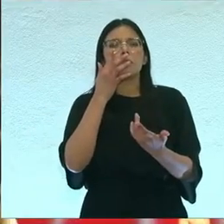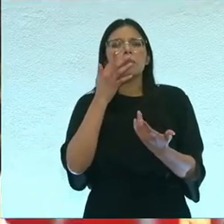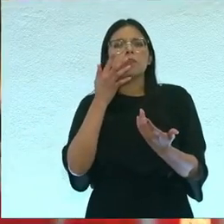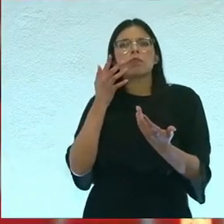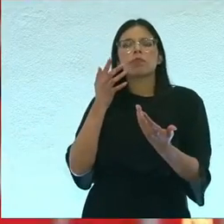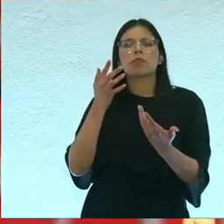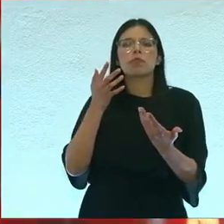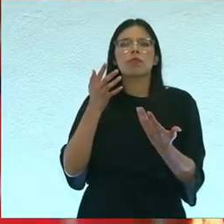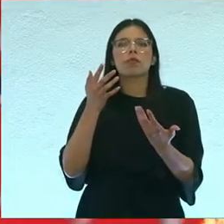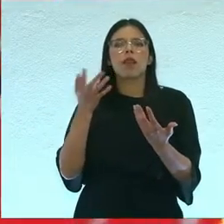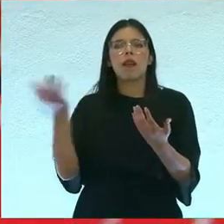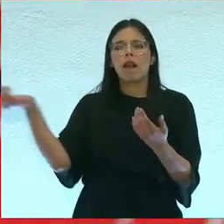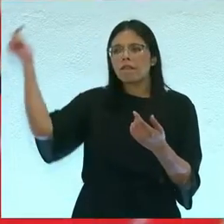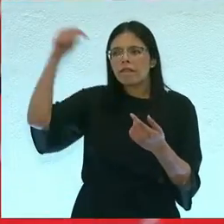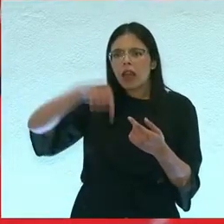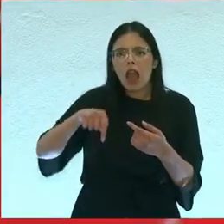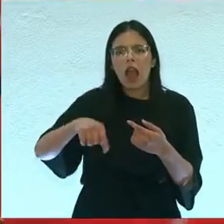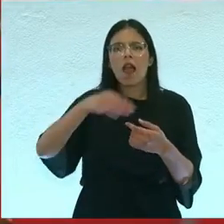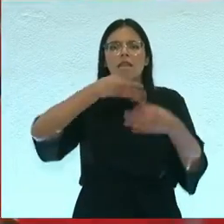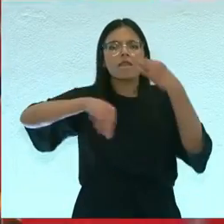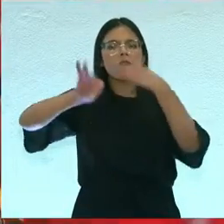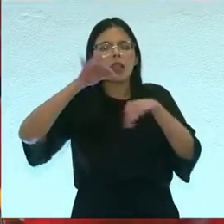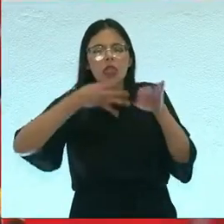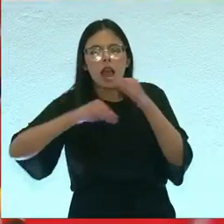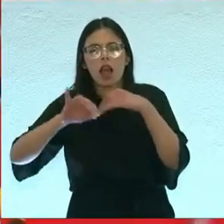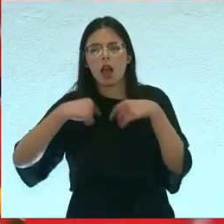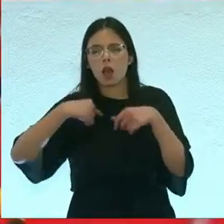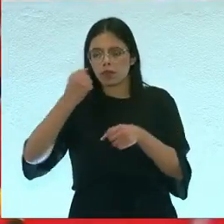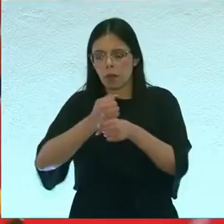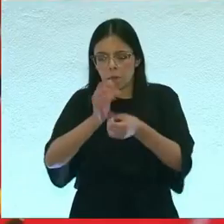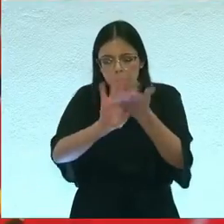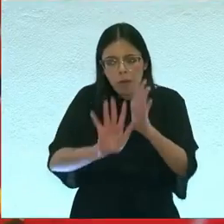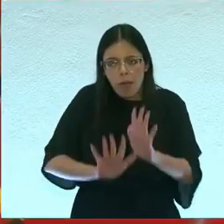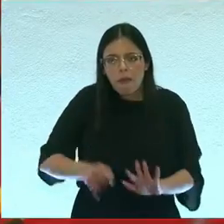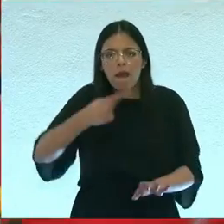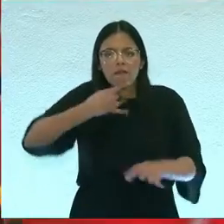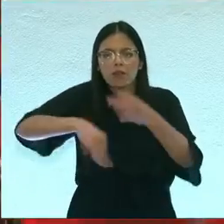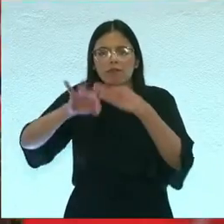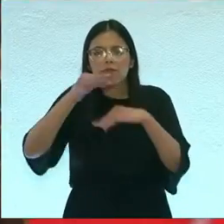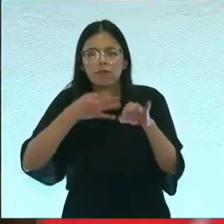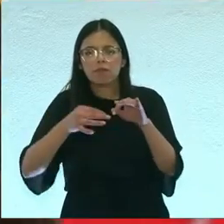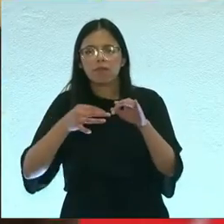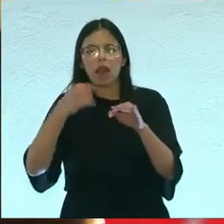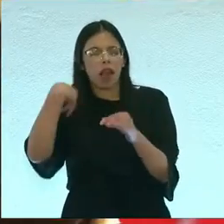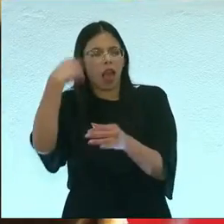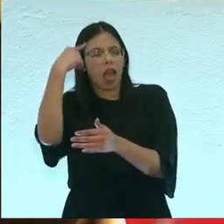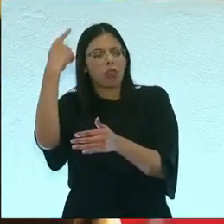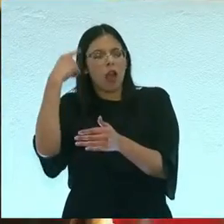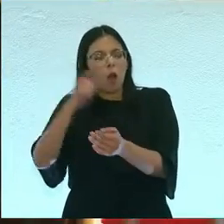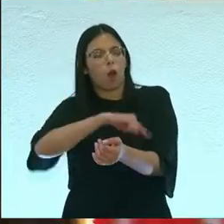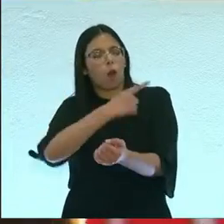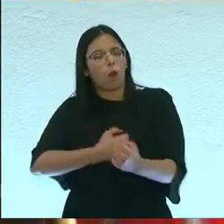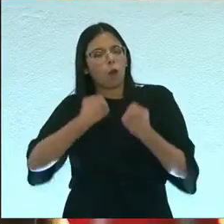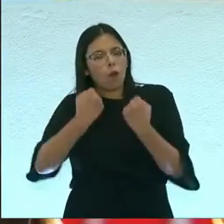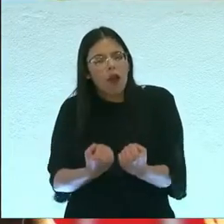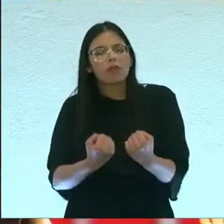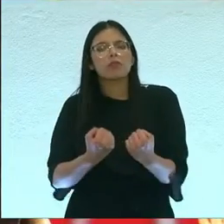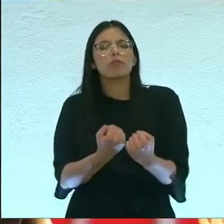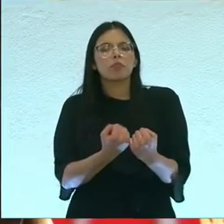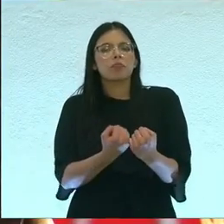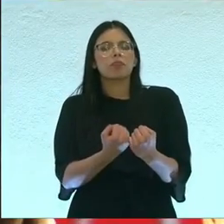a vender su talento su trabajo su creatividad su esfuerzo